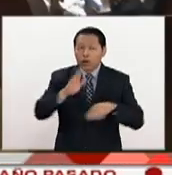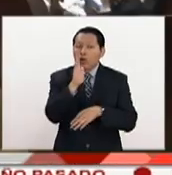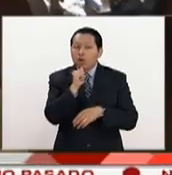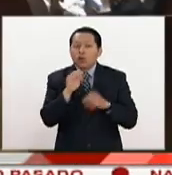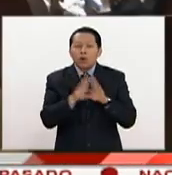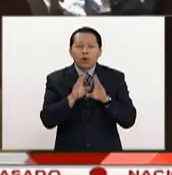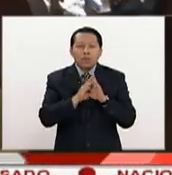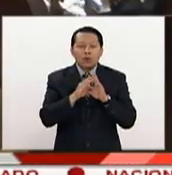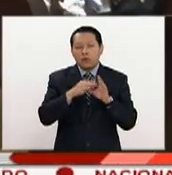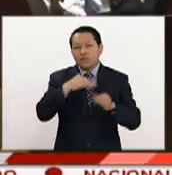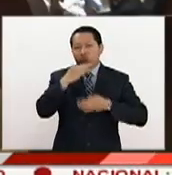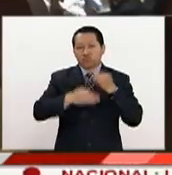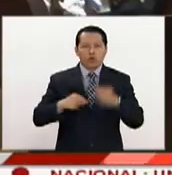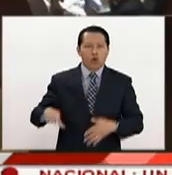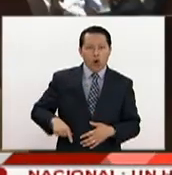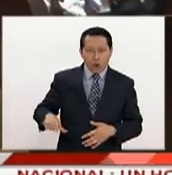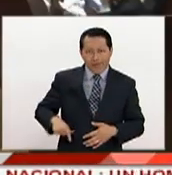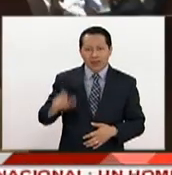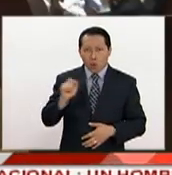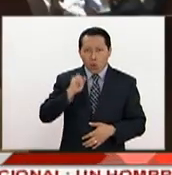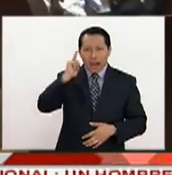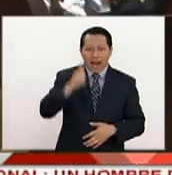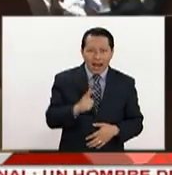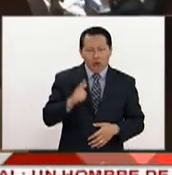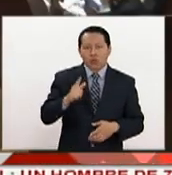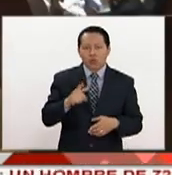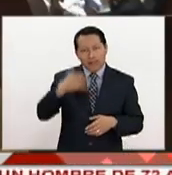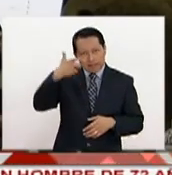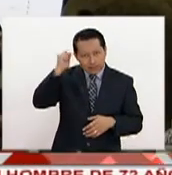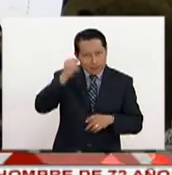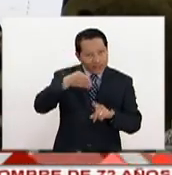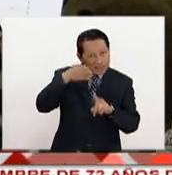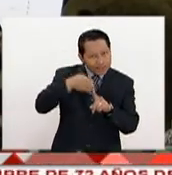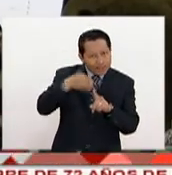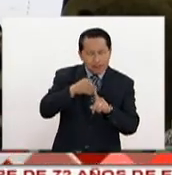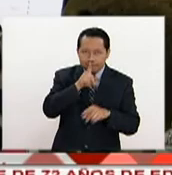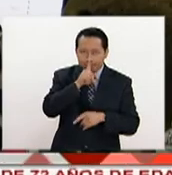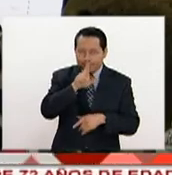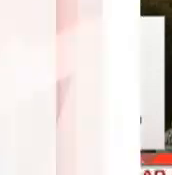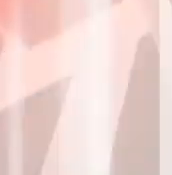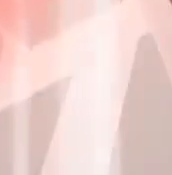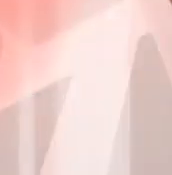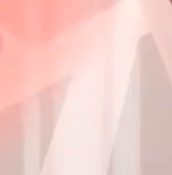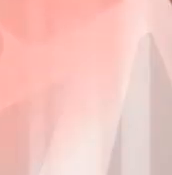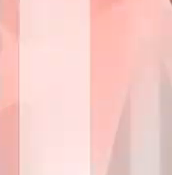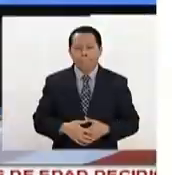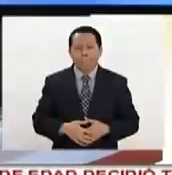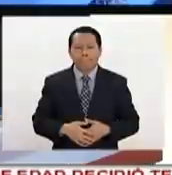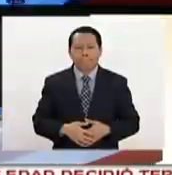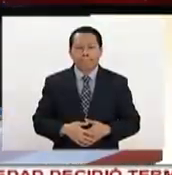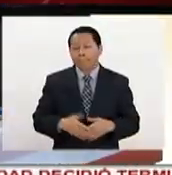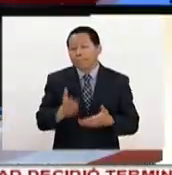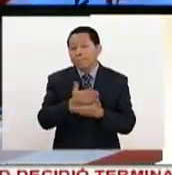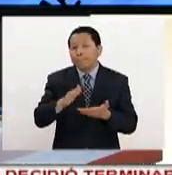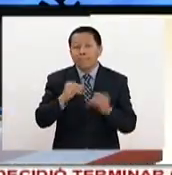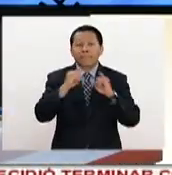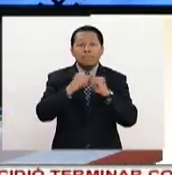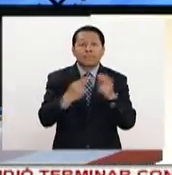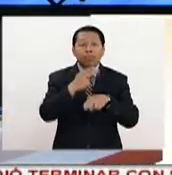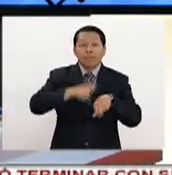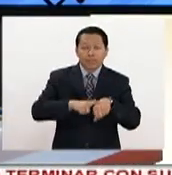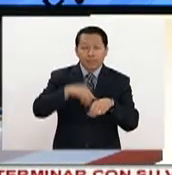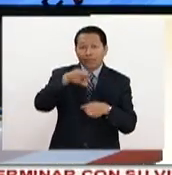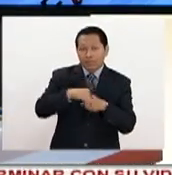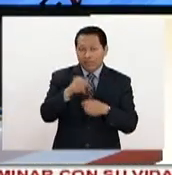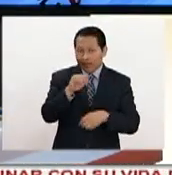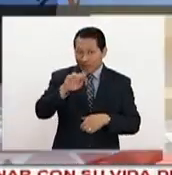o propaganda gubernamental ni referencias a alguna candidatura o partido político. Además, el Instituto Nacional